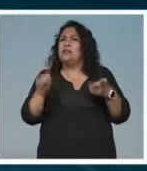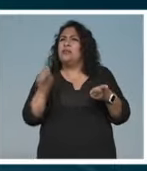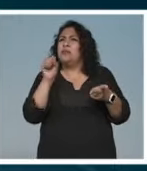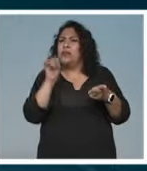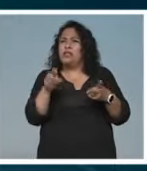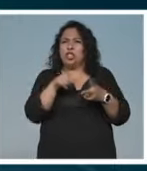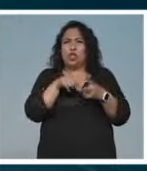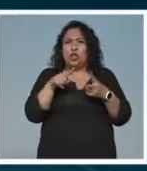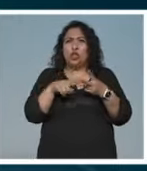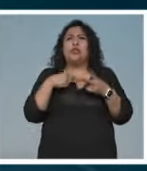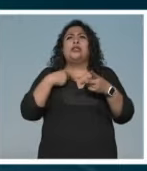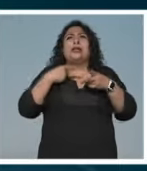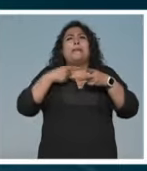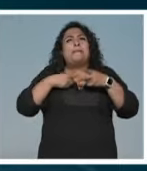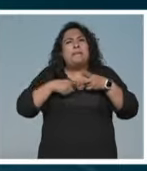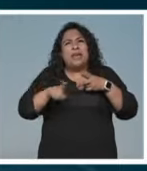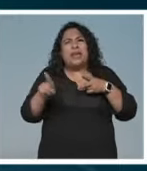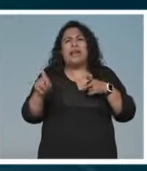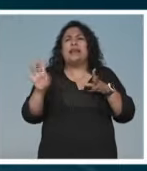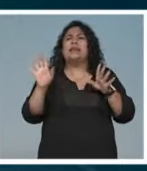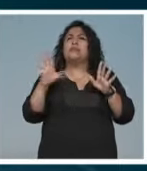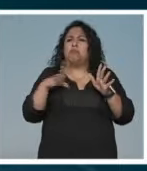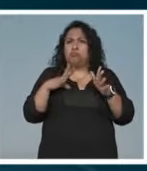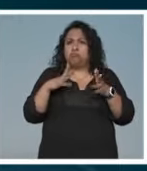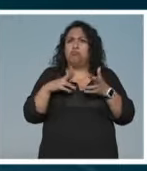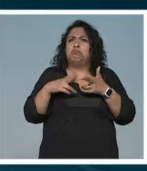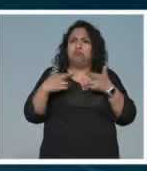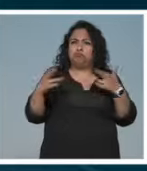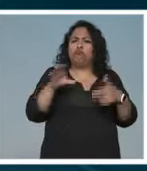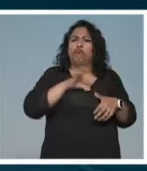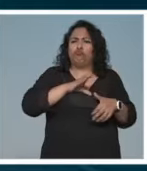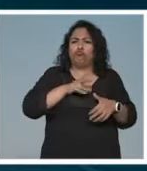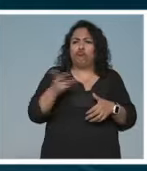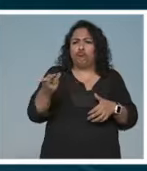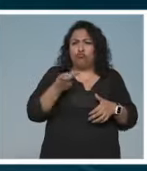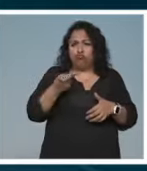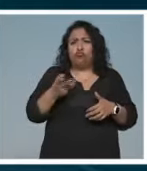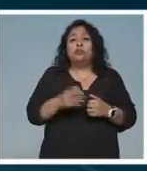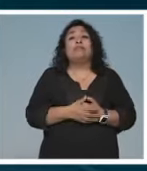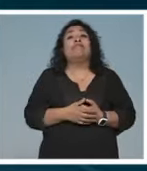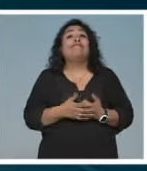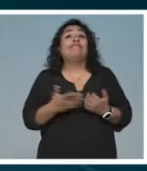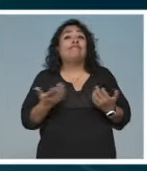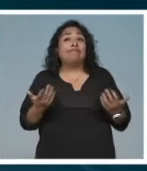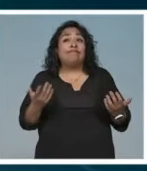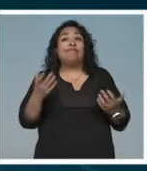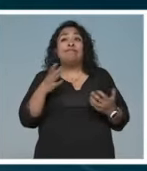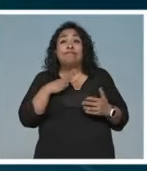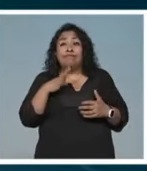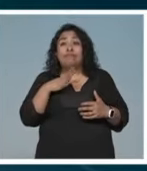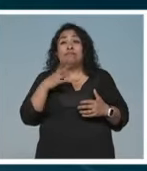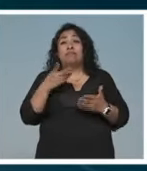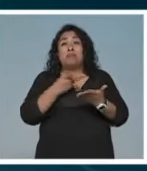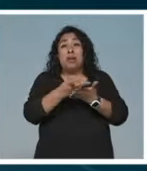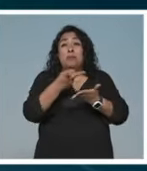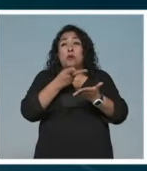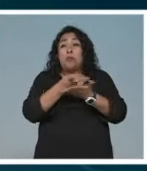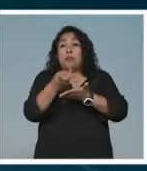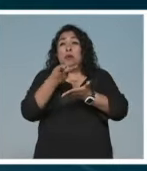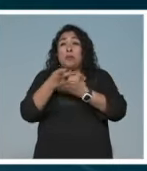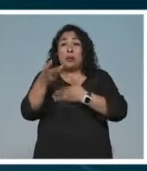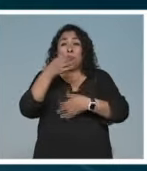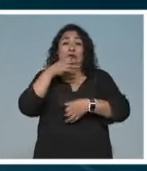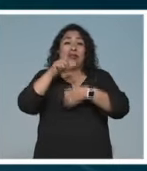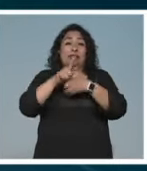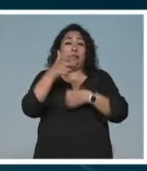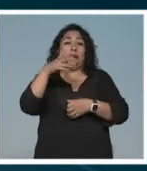Entre ellos surgirá, a pesar de todo, una relación afectuosa. A pesar de haber barrido con los premios en el Festival de La Habana